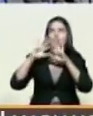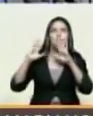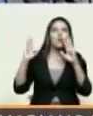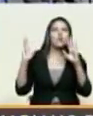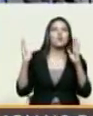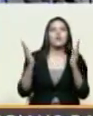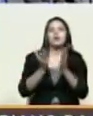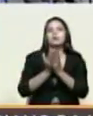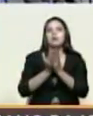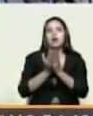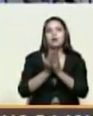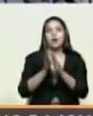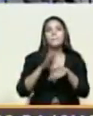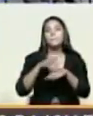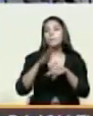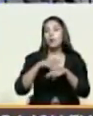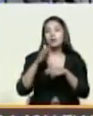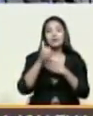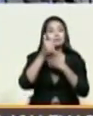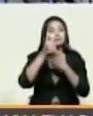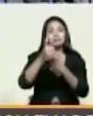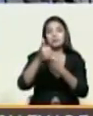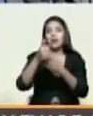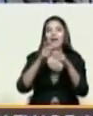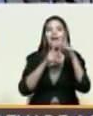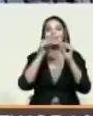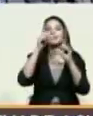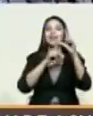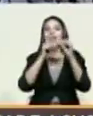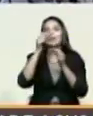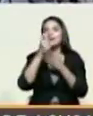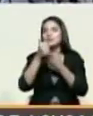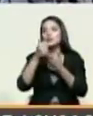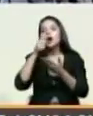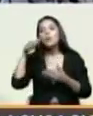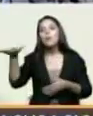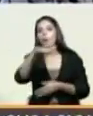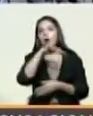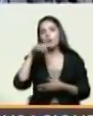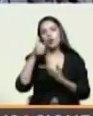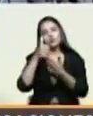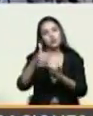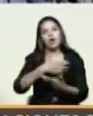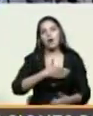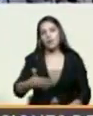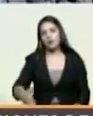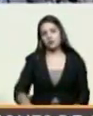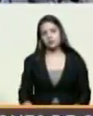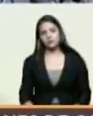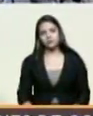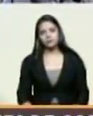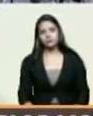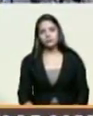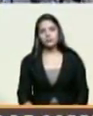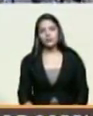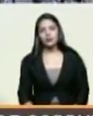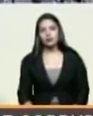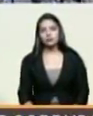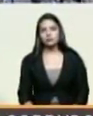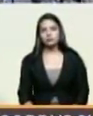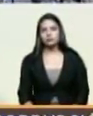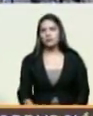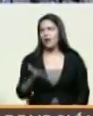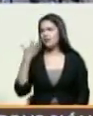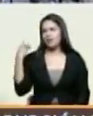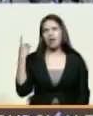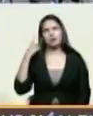mundial, y cuando digo estrella es porque alumbraba a los pueblos. capaz de hacer lo que nadie